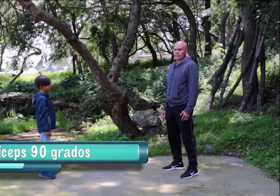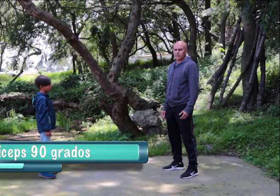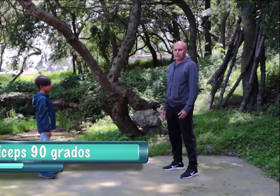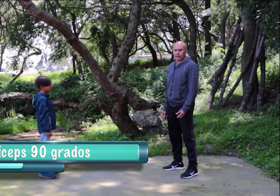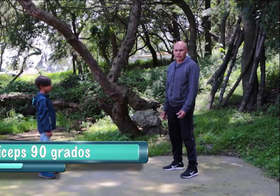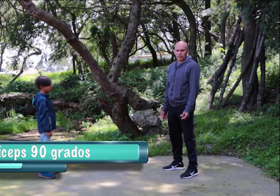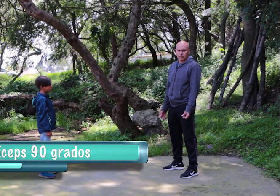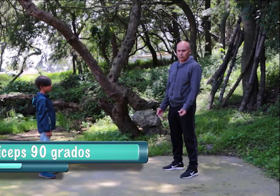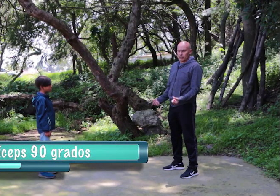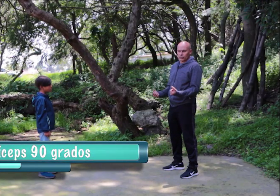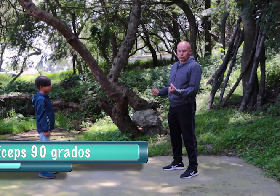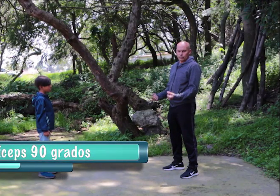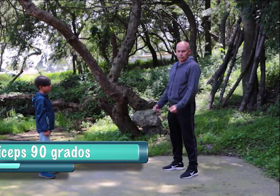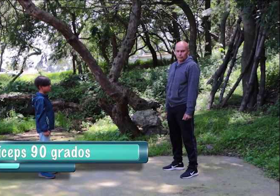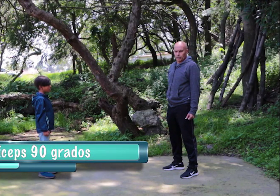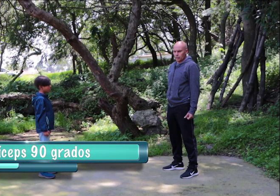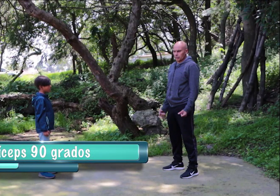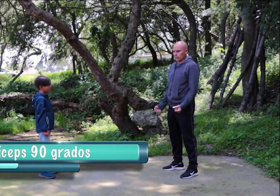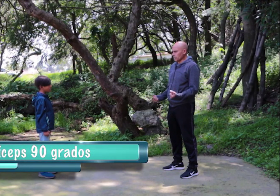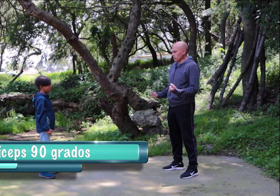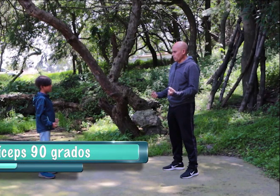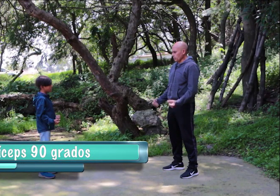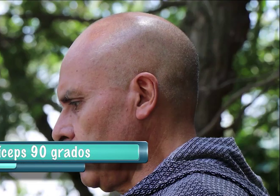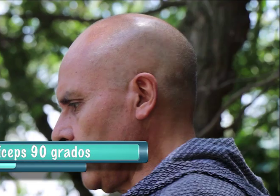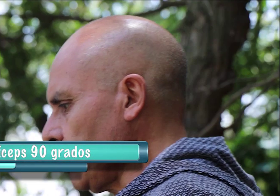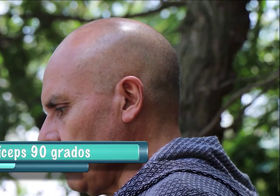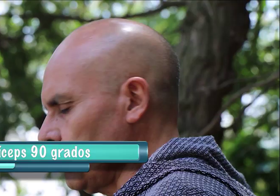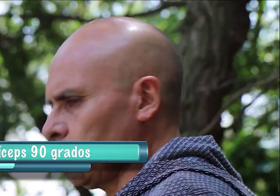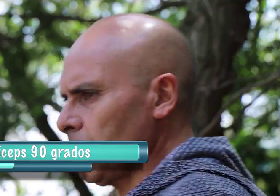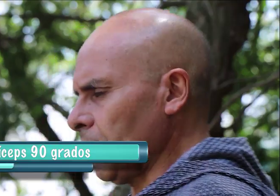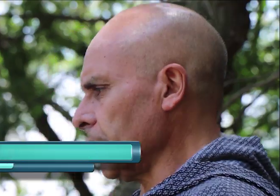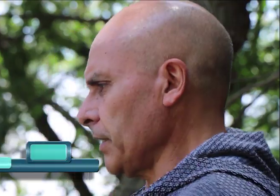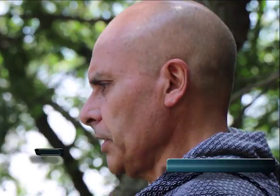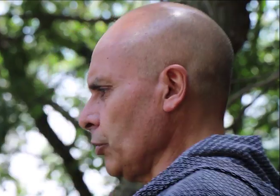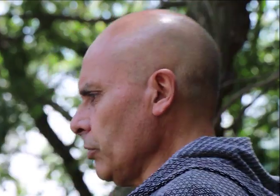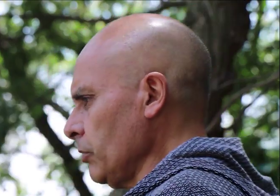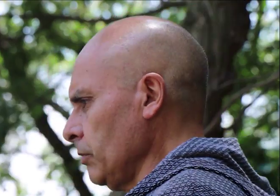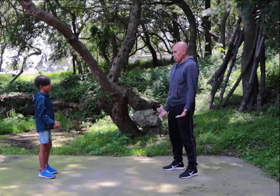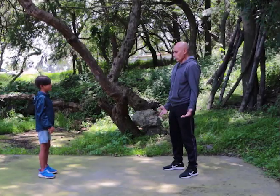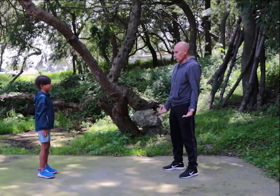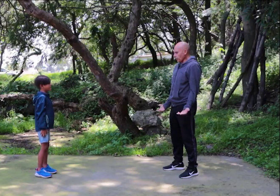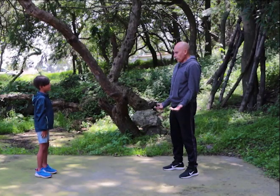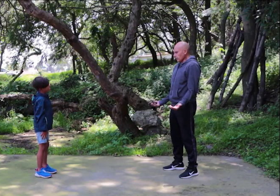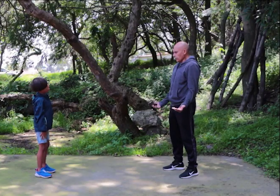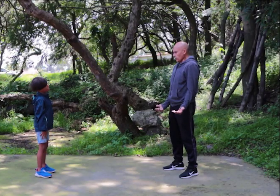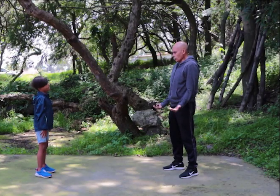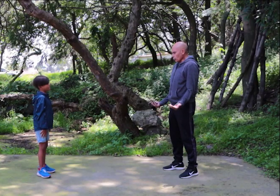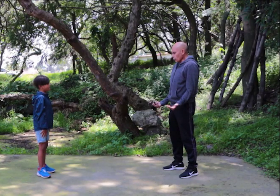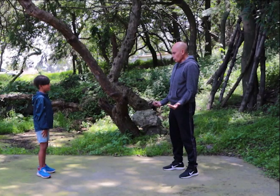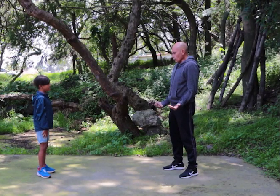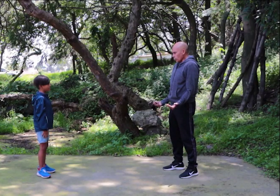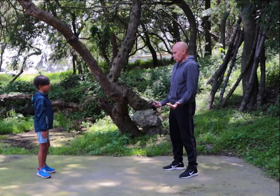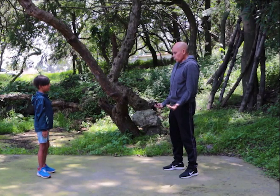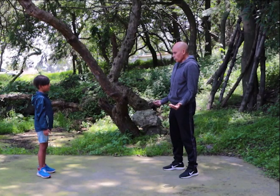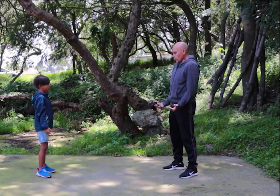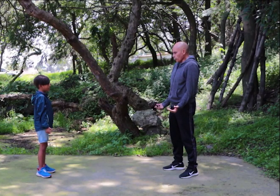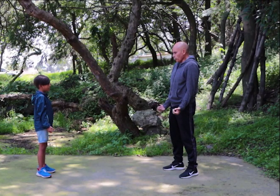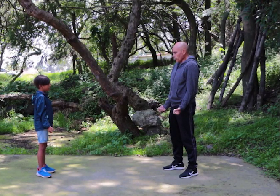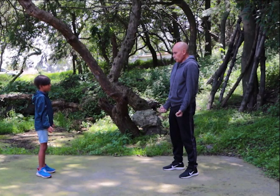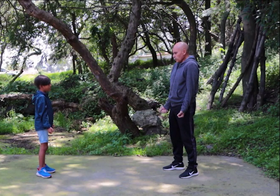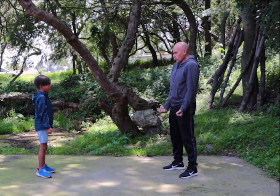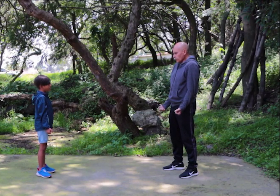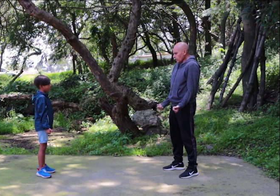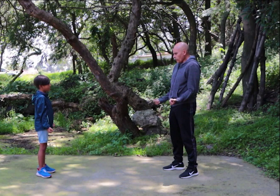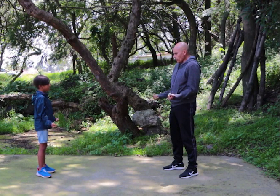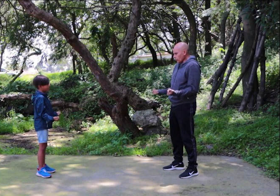Ahora vamos a trabajar el brazo de bíceps. Nos vamos a parar derechos, vamos a pegar los codos a nuestro